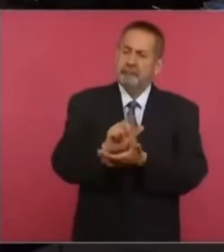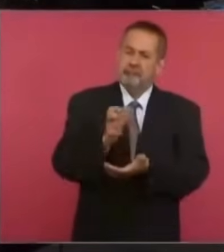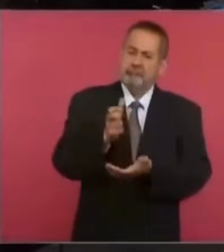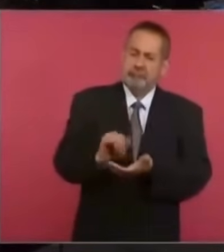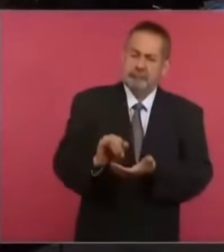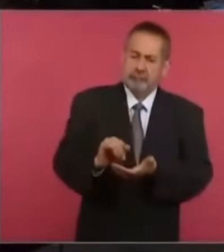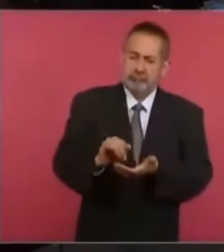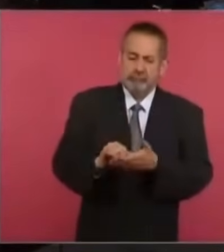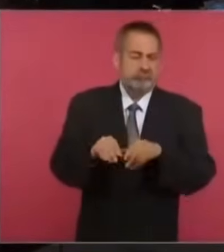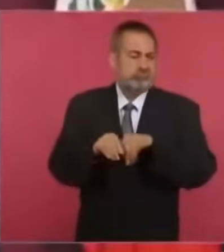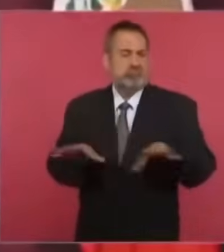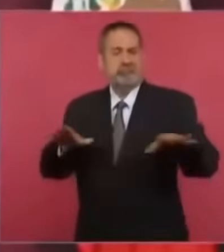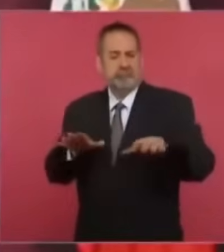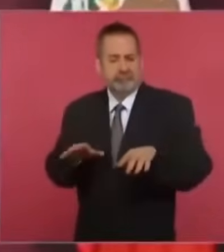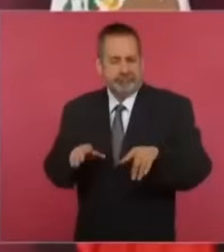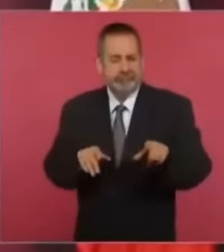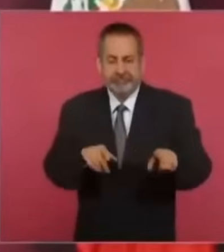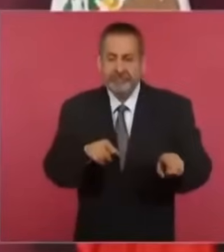en el país?